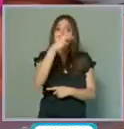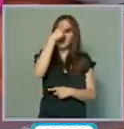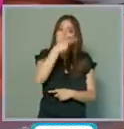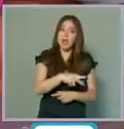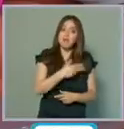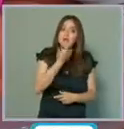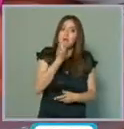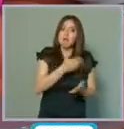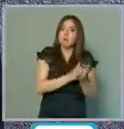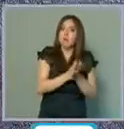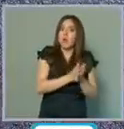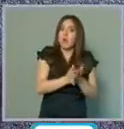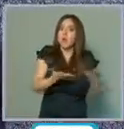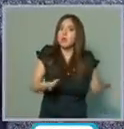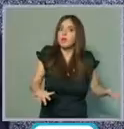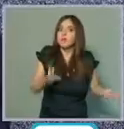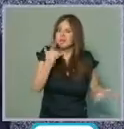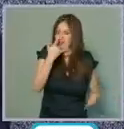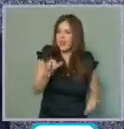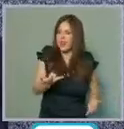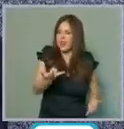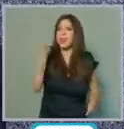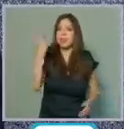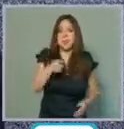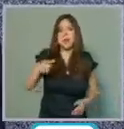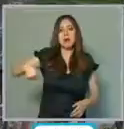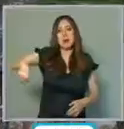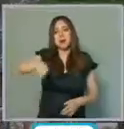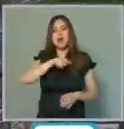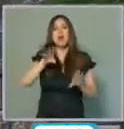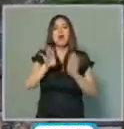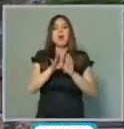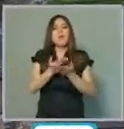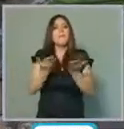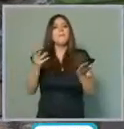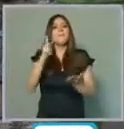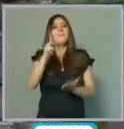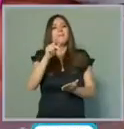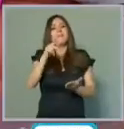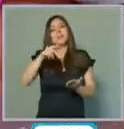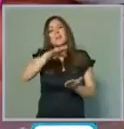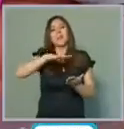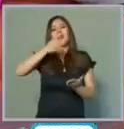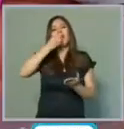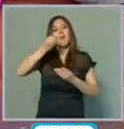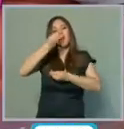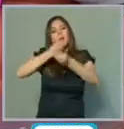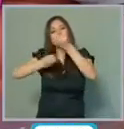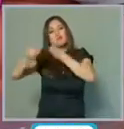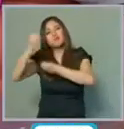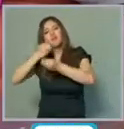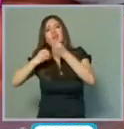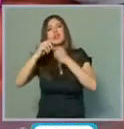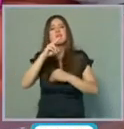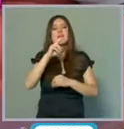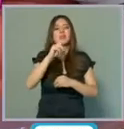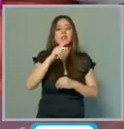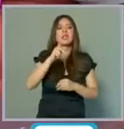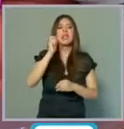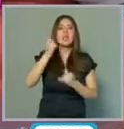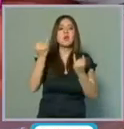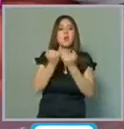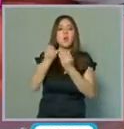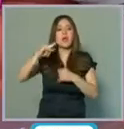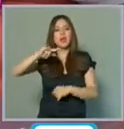la pastelería francesa era refinada, sofisticada, eran estos cuernitos que se